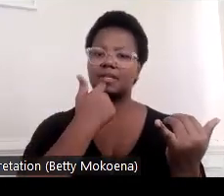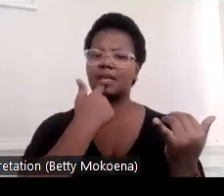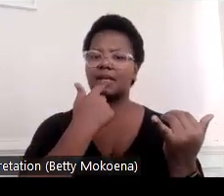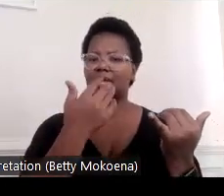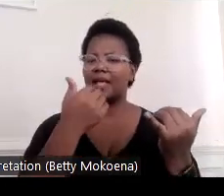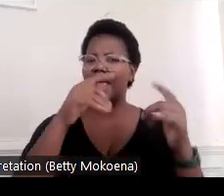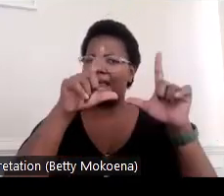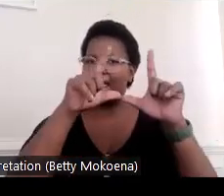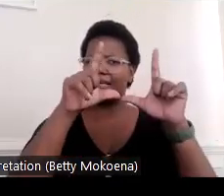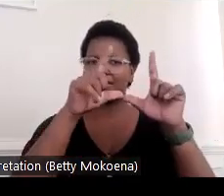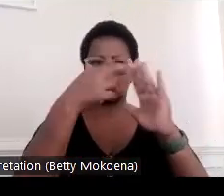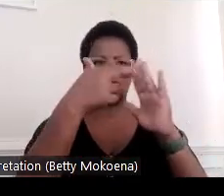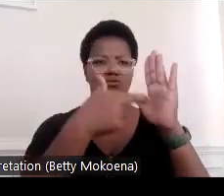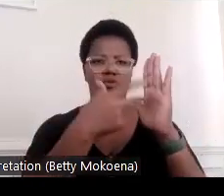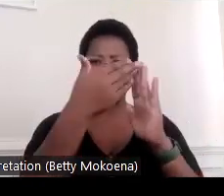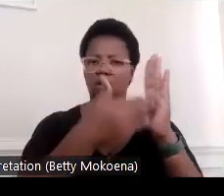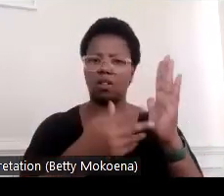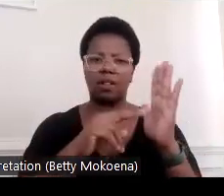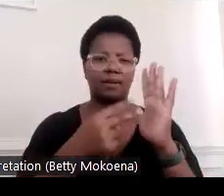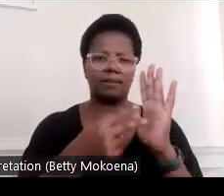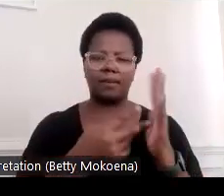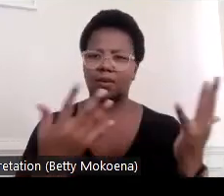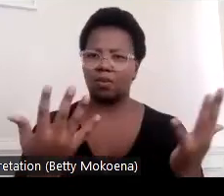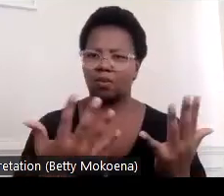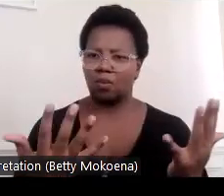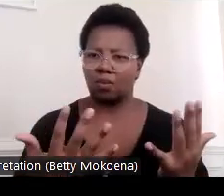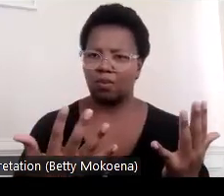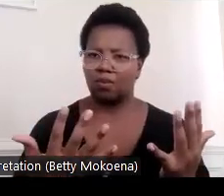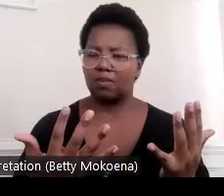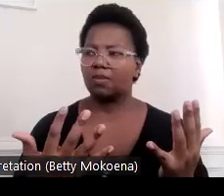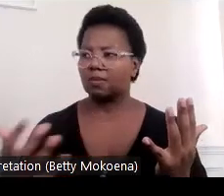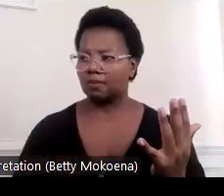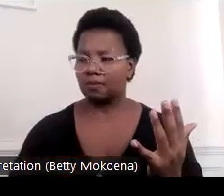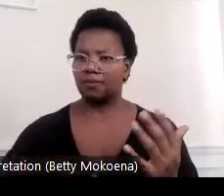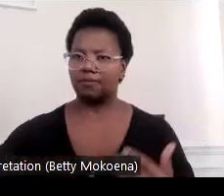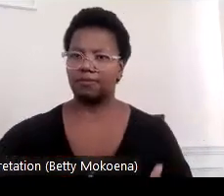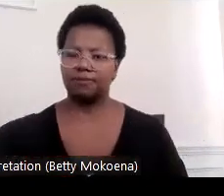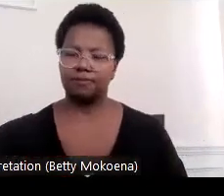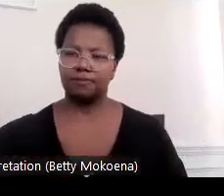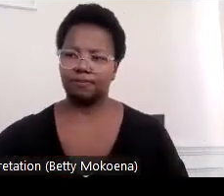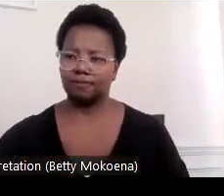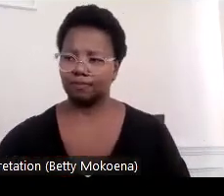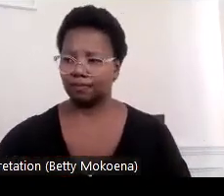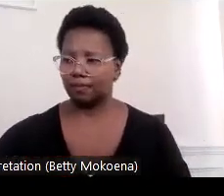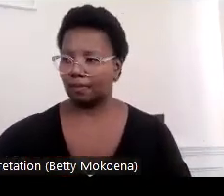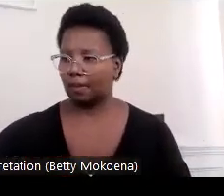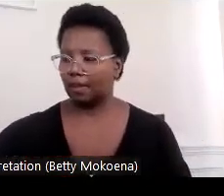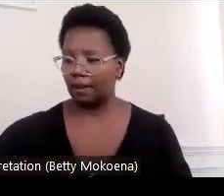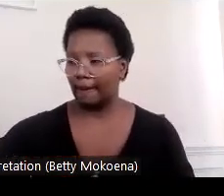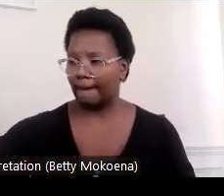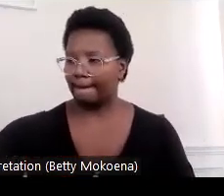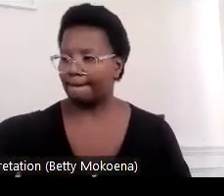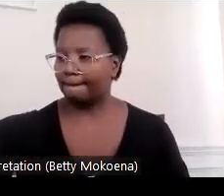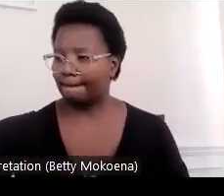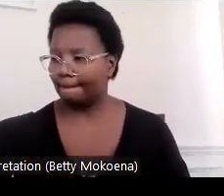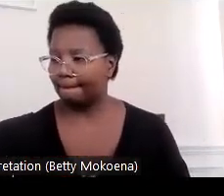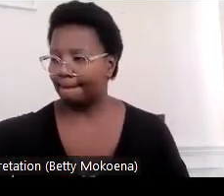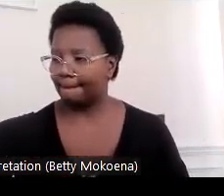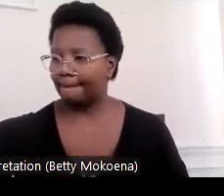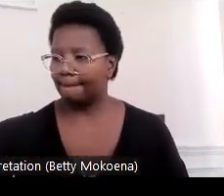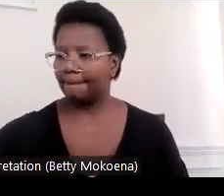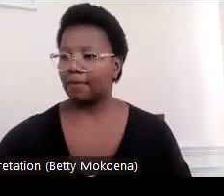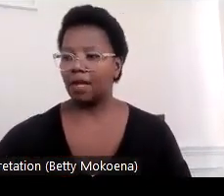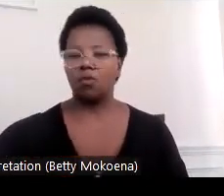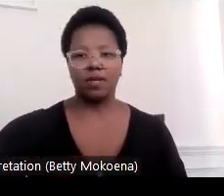eso quiere decir que el individuo tiene los protecciones de cualquier otro inquilino entonces sin ninguna